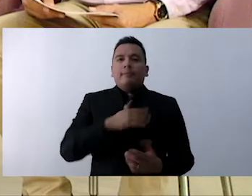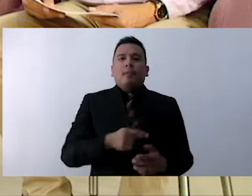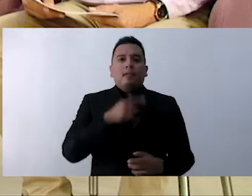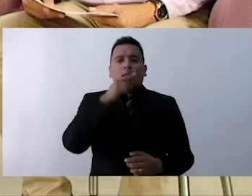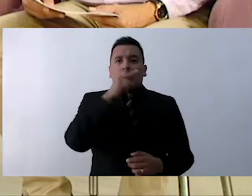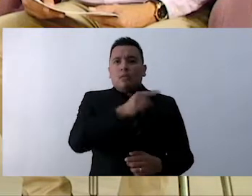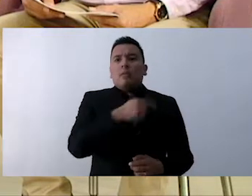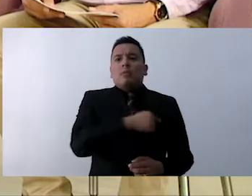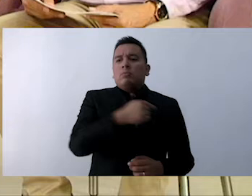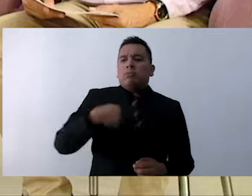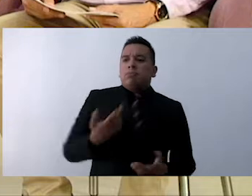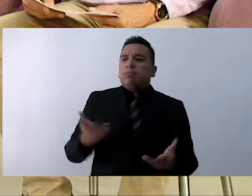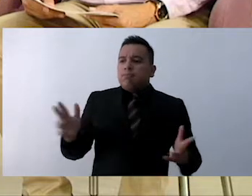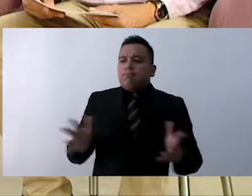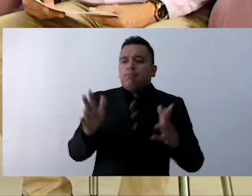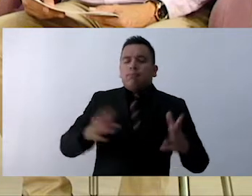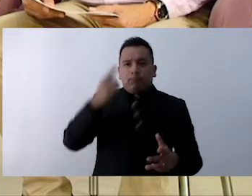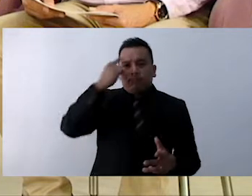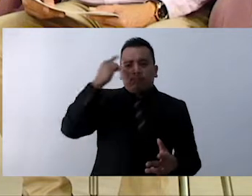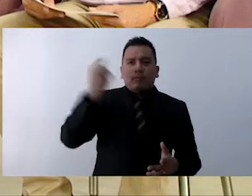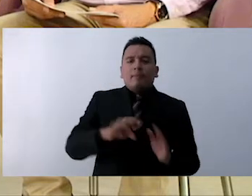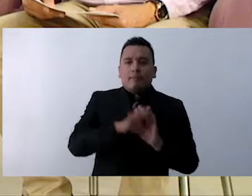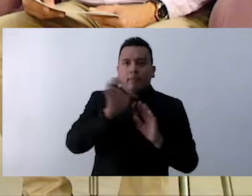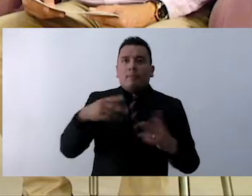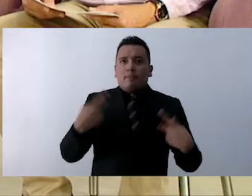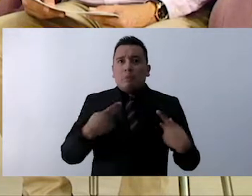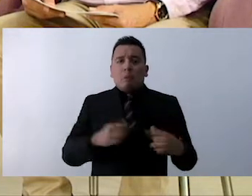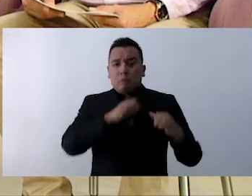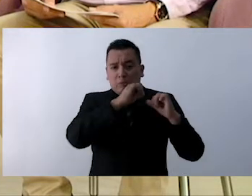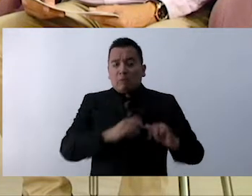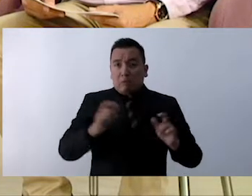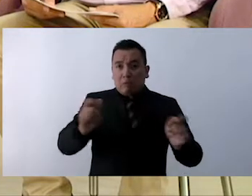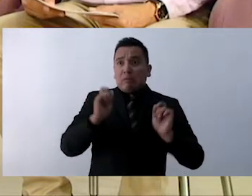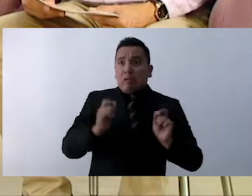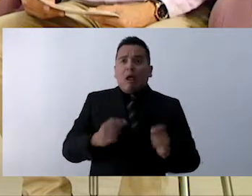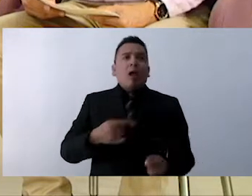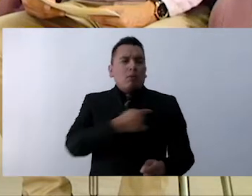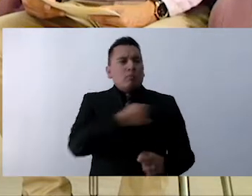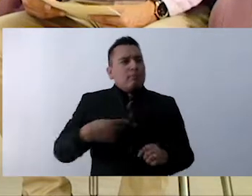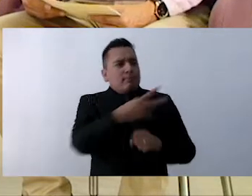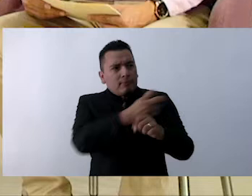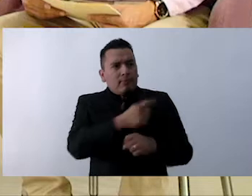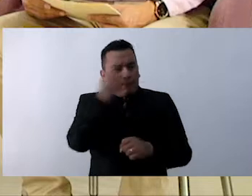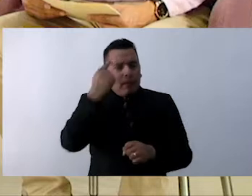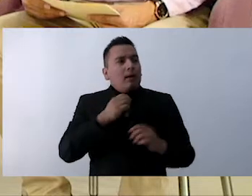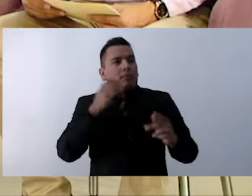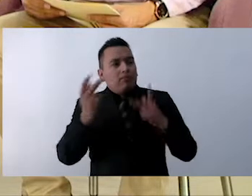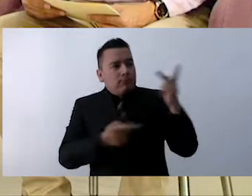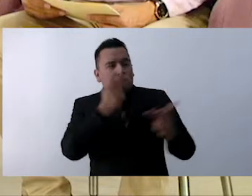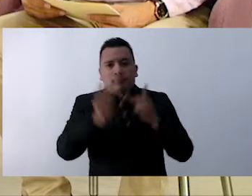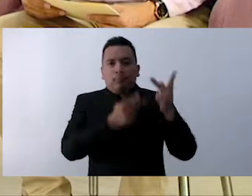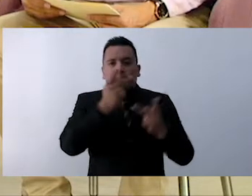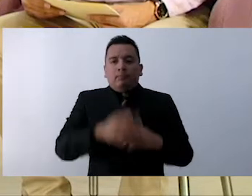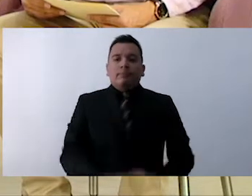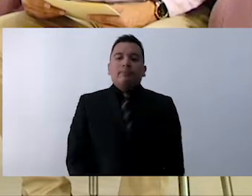fue una palestra para que todas las candidatas y candidatos a cargos electivos federales y locales tuvieran un espacio de